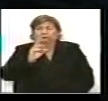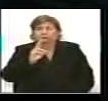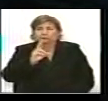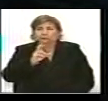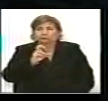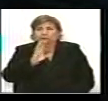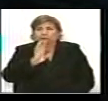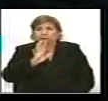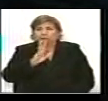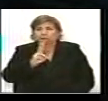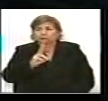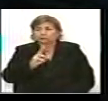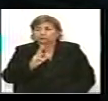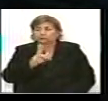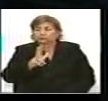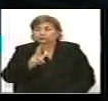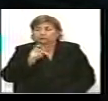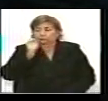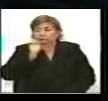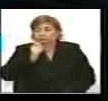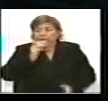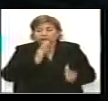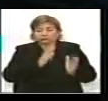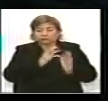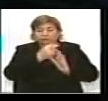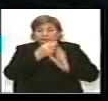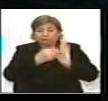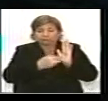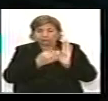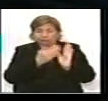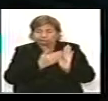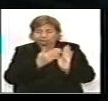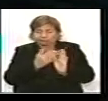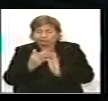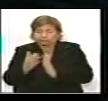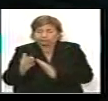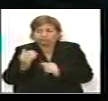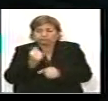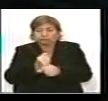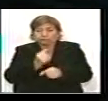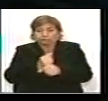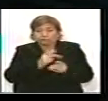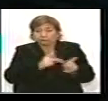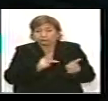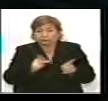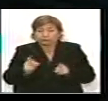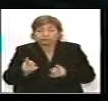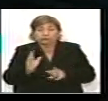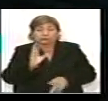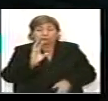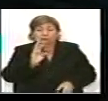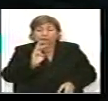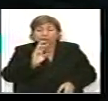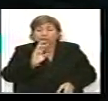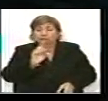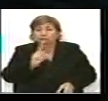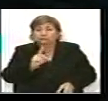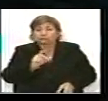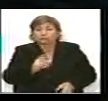del 3 de agosto, elabora un plan de trabajo para rehabilitar las 61 estaciones.